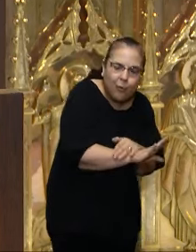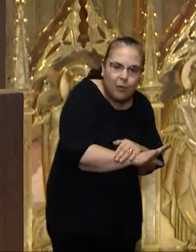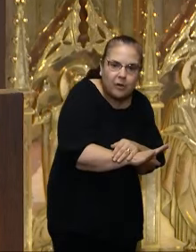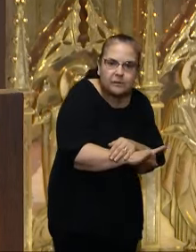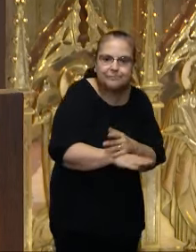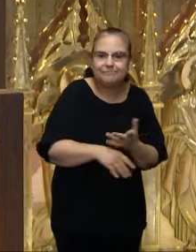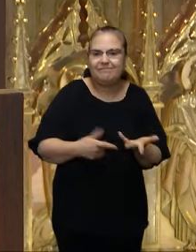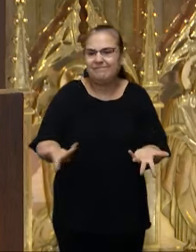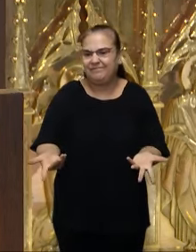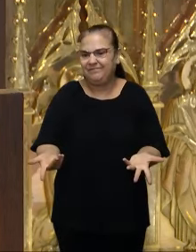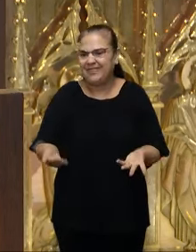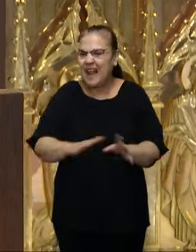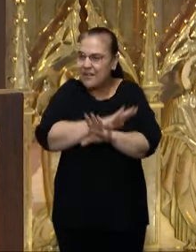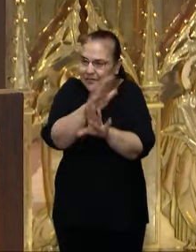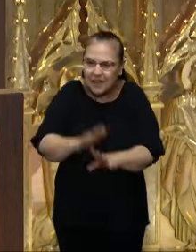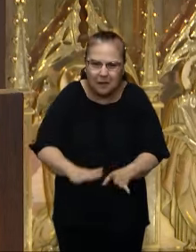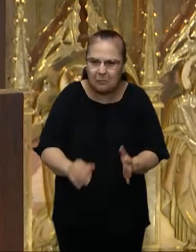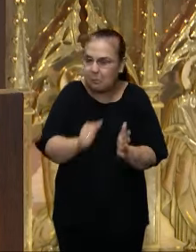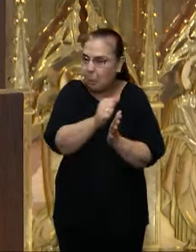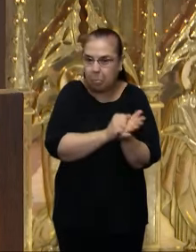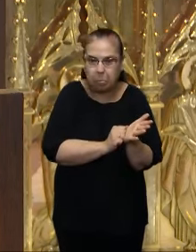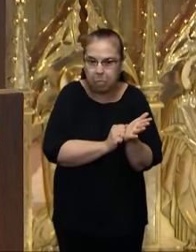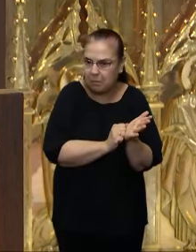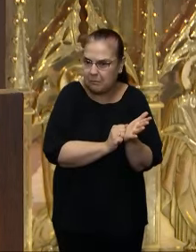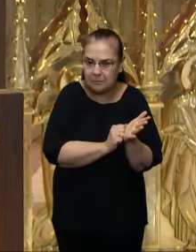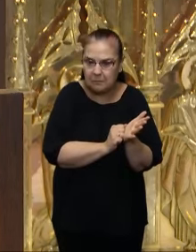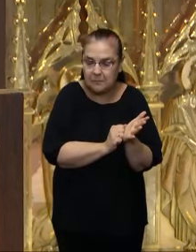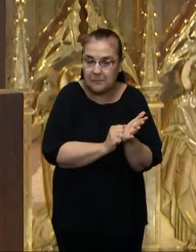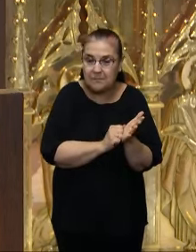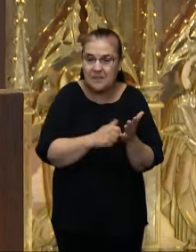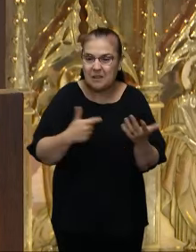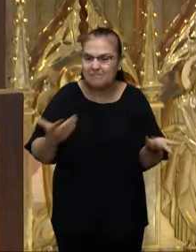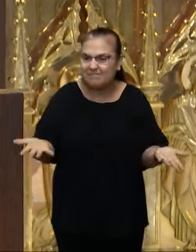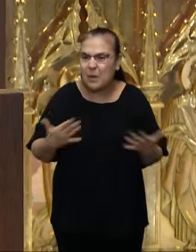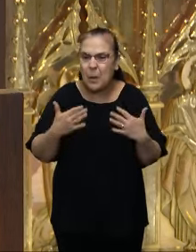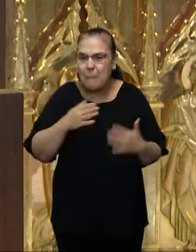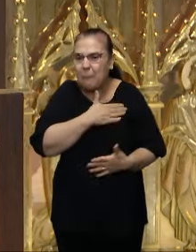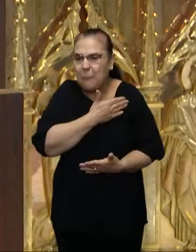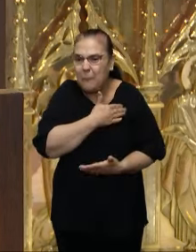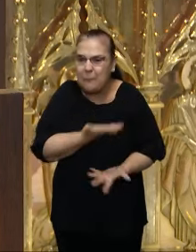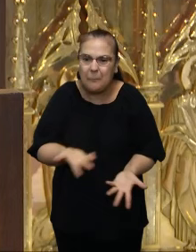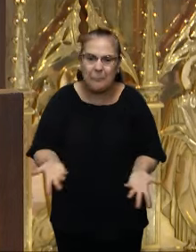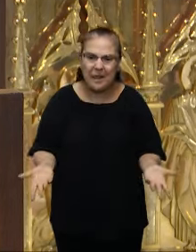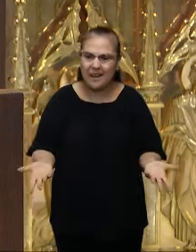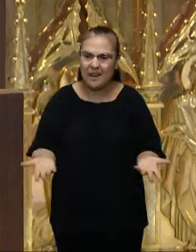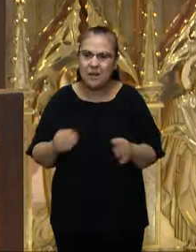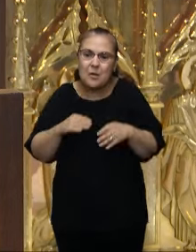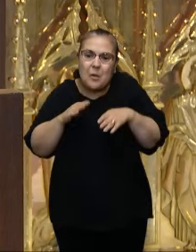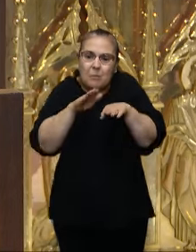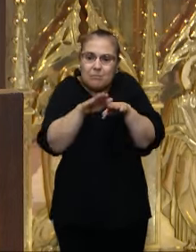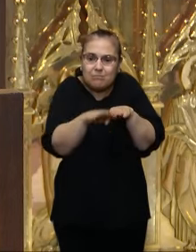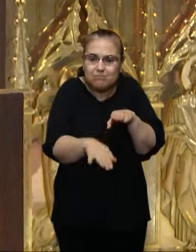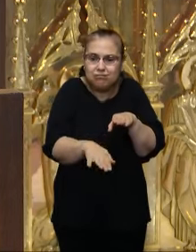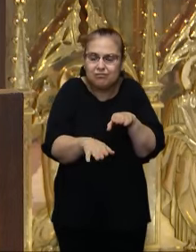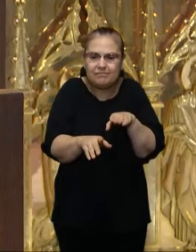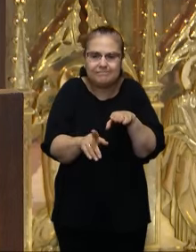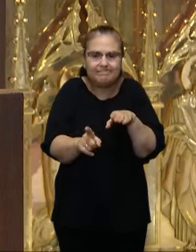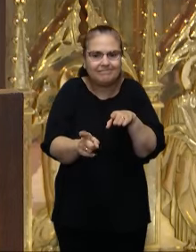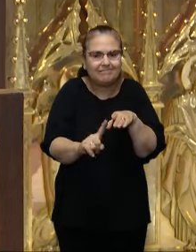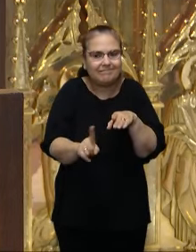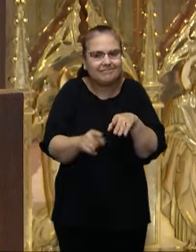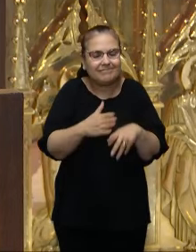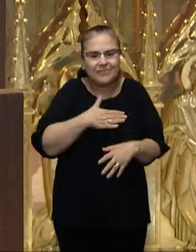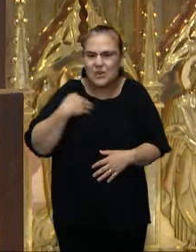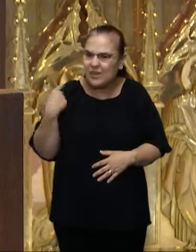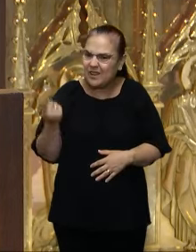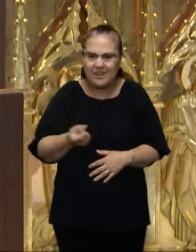notaba un gran vacío. La pena es que no quiso dar el paso. Cuando el Señor le dijo,